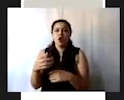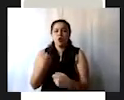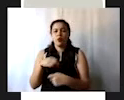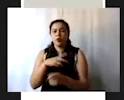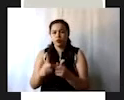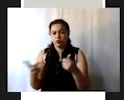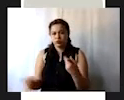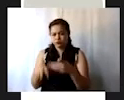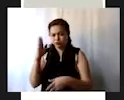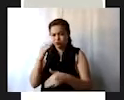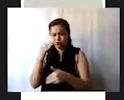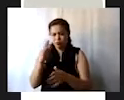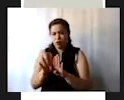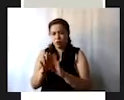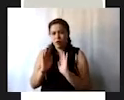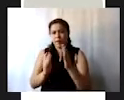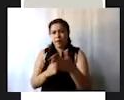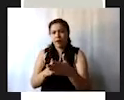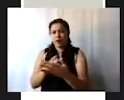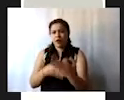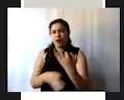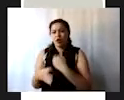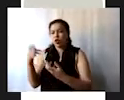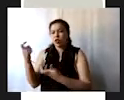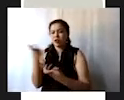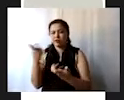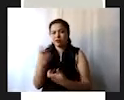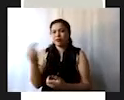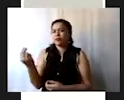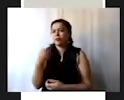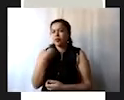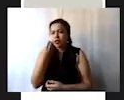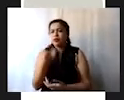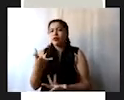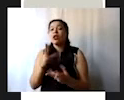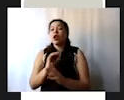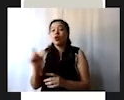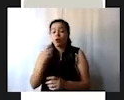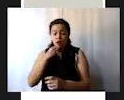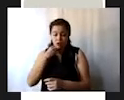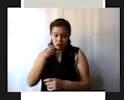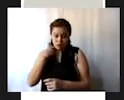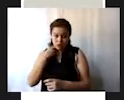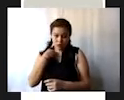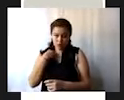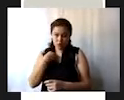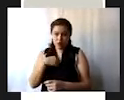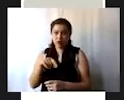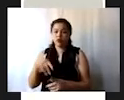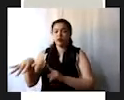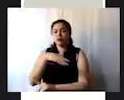desarrollo es que todo lo queremos monetizar, ¿no? Cuando justamente si queremos crear estos